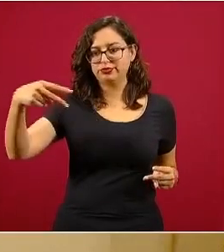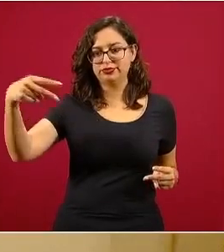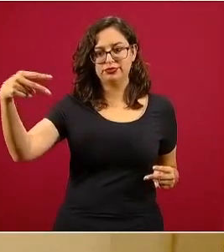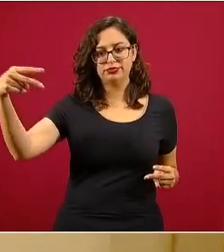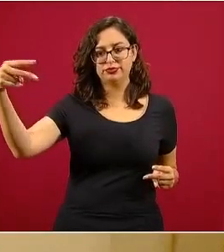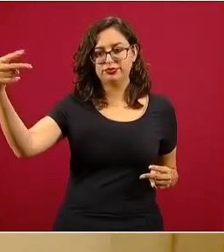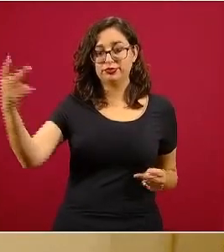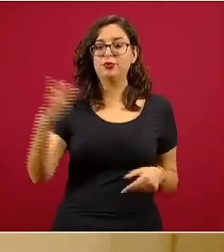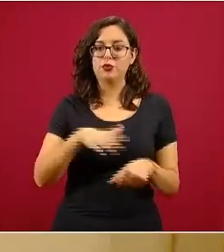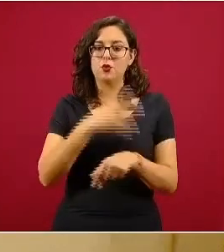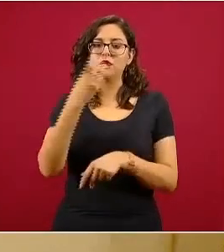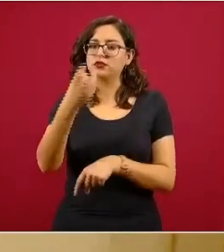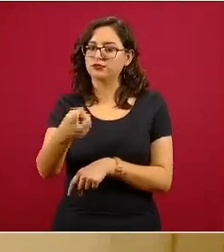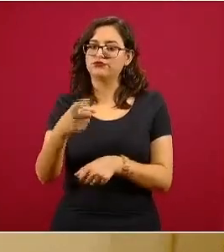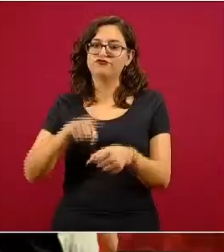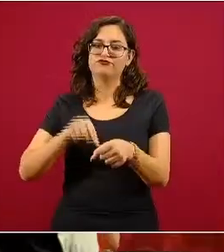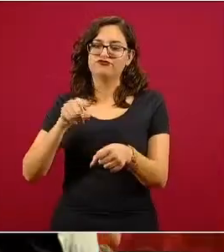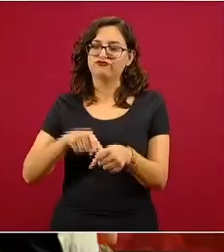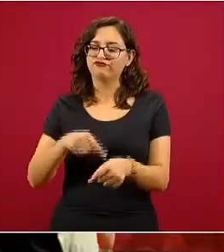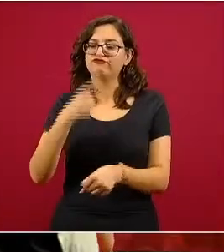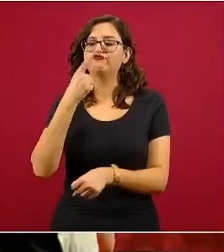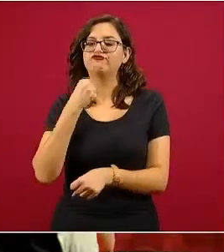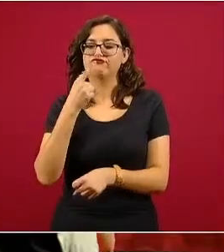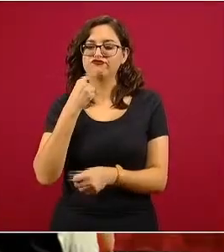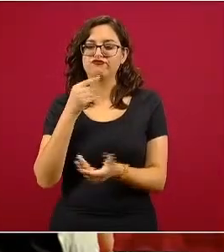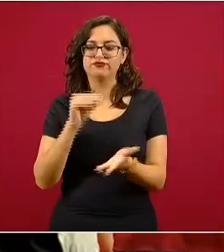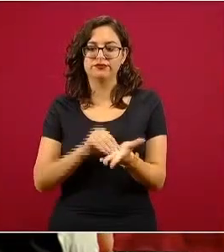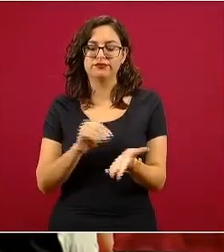al tema del semáforo. Veamos la siguiente diapositiva.